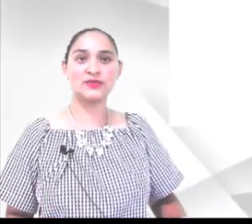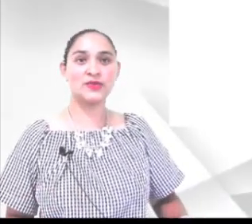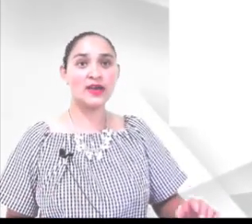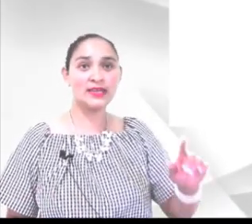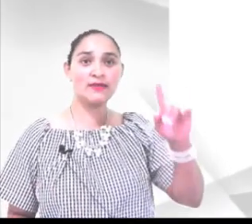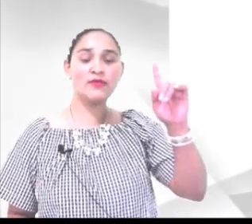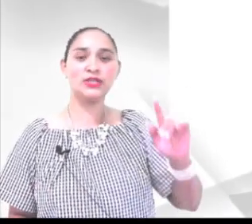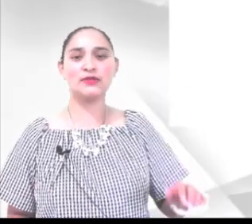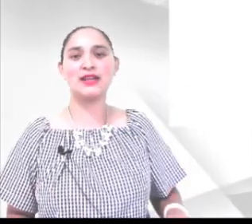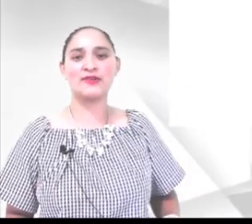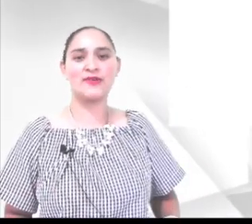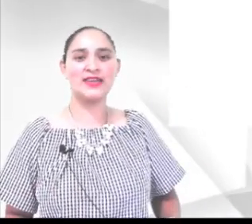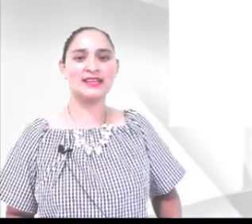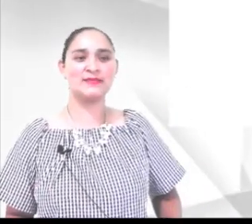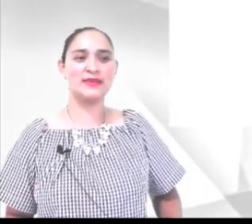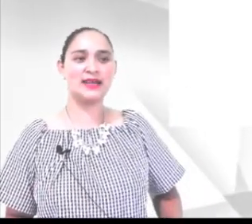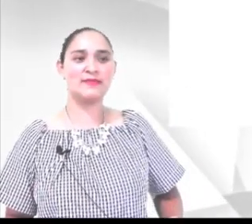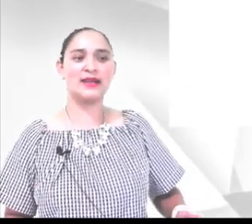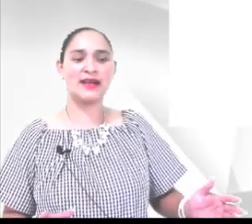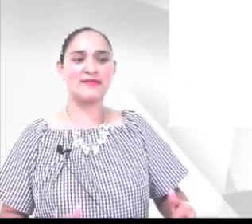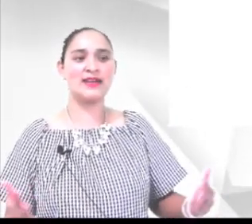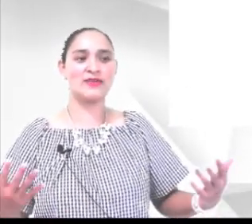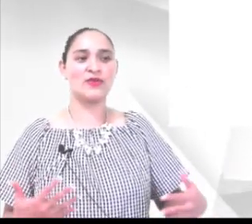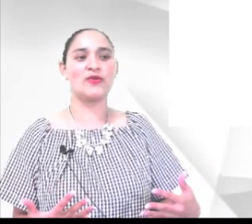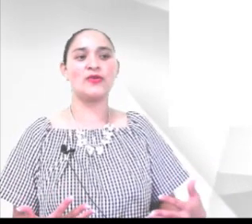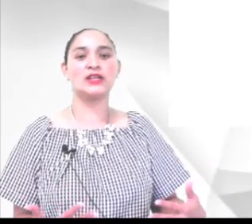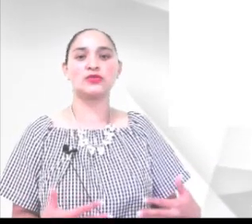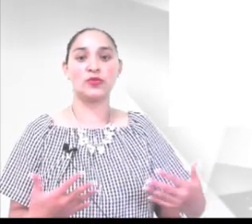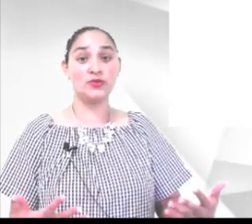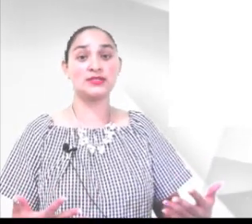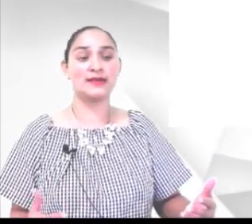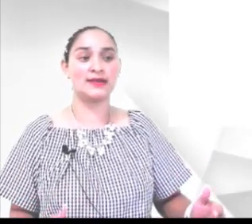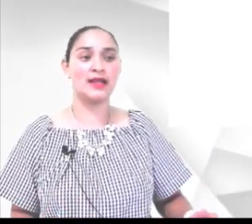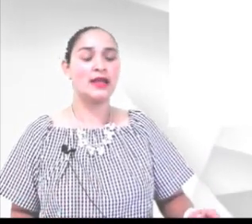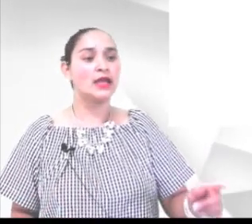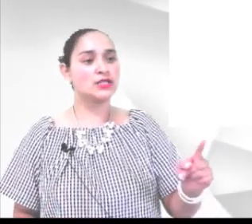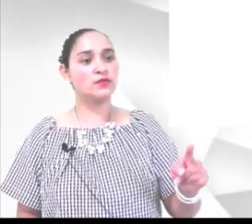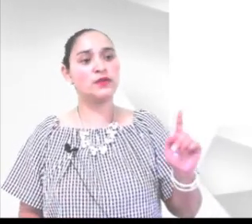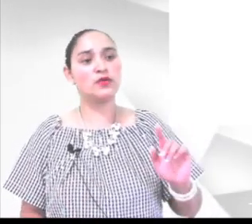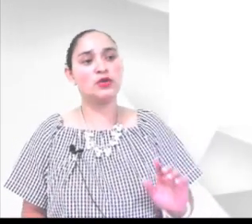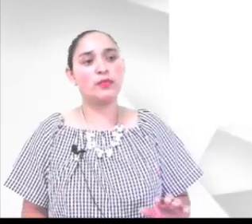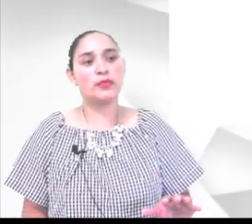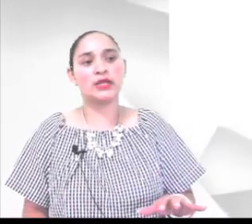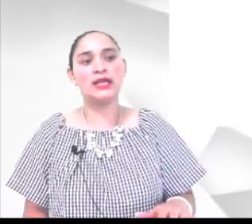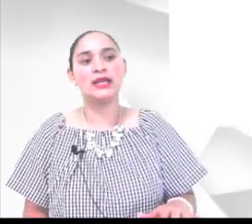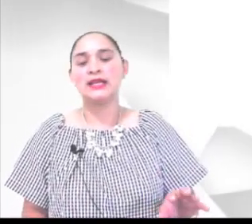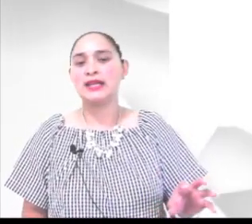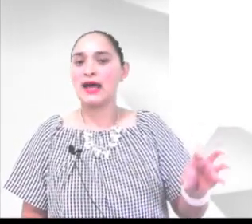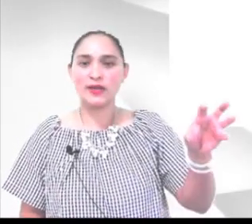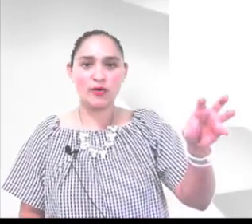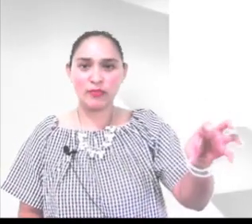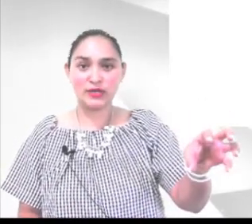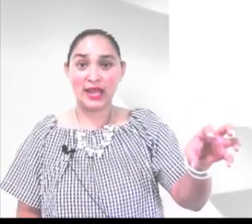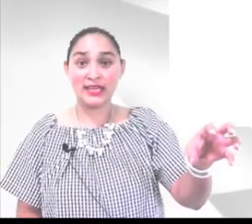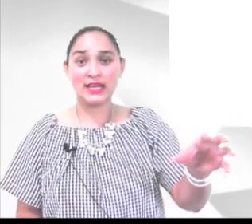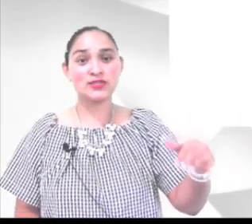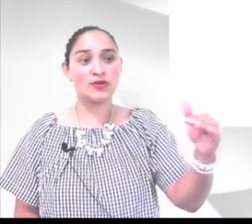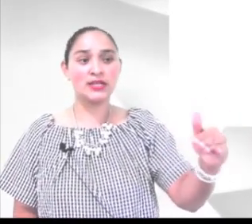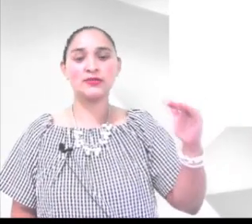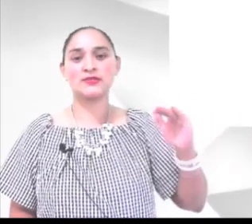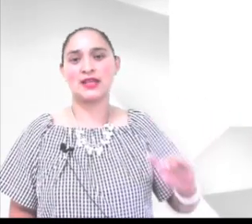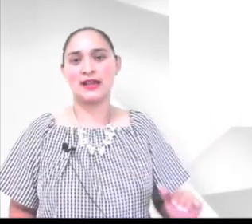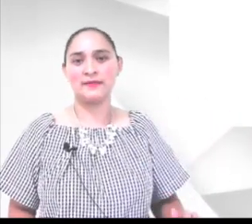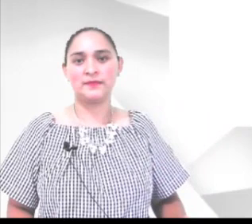iris y decimos todo, ¡ay, qué bonito el arco iris! Miren, vengan a verlo, los colores, nos gusta, ¿verdad? Es un fenómeno porque nadie lo pone ahí,